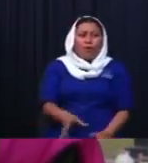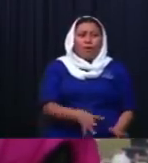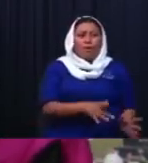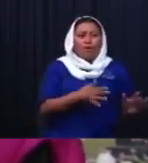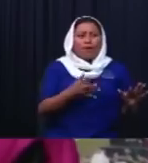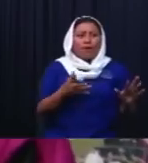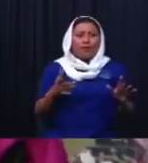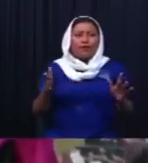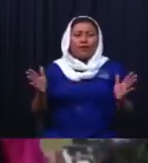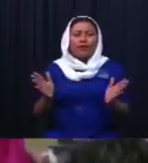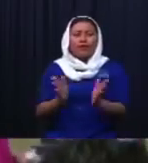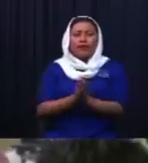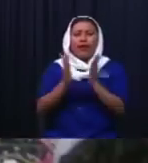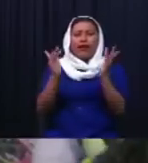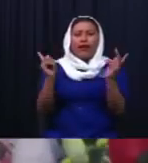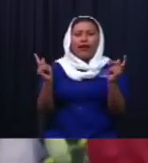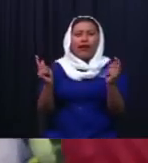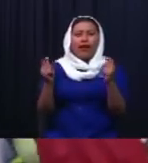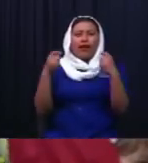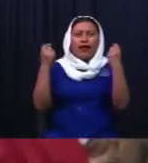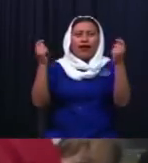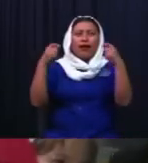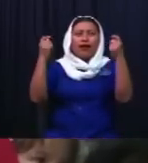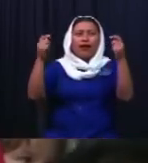Señor. Aleluya.